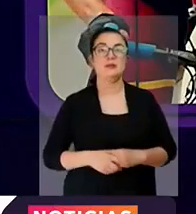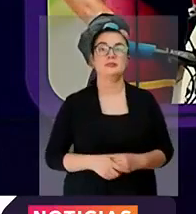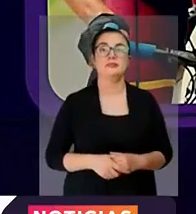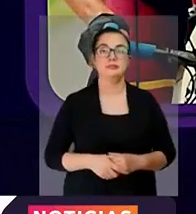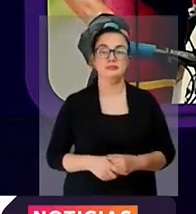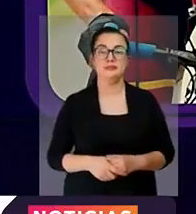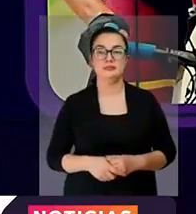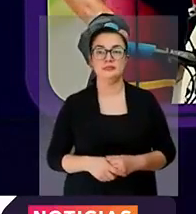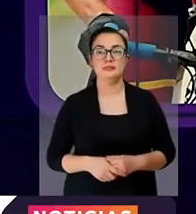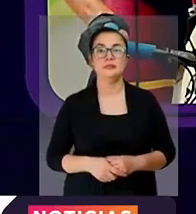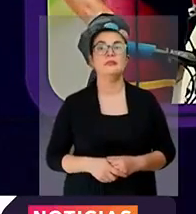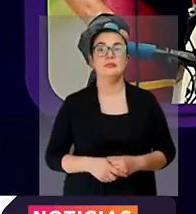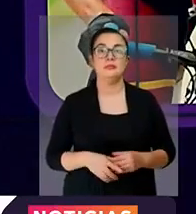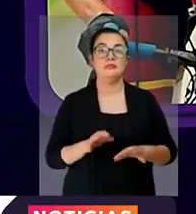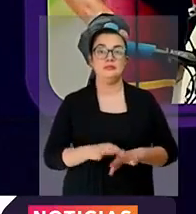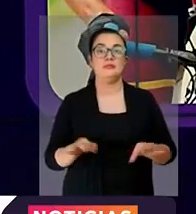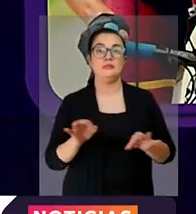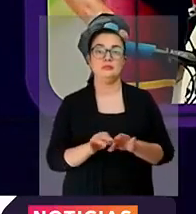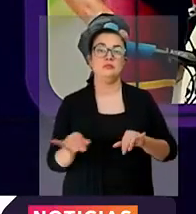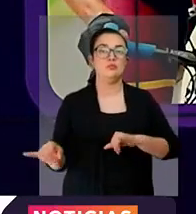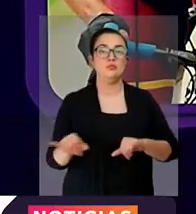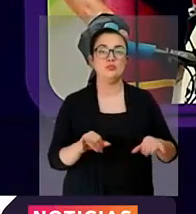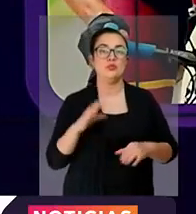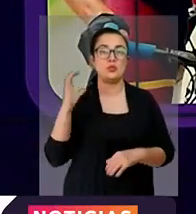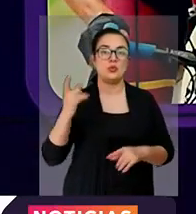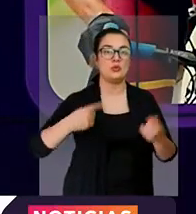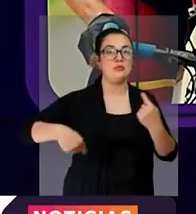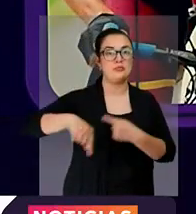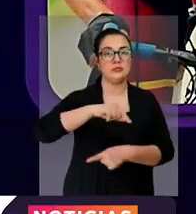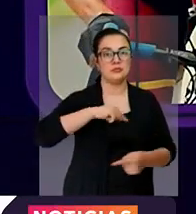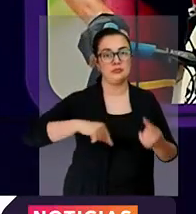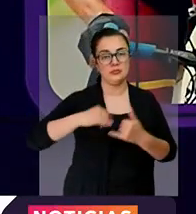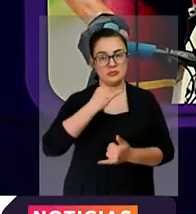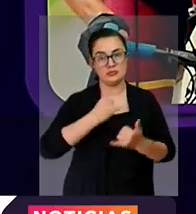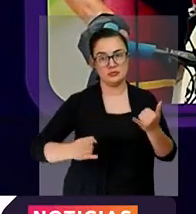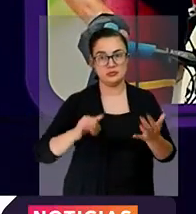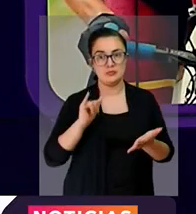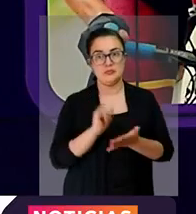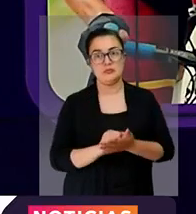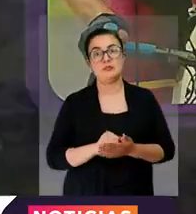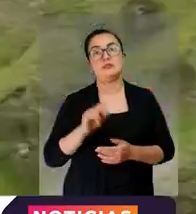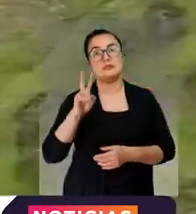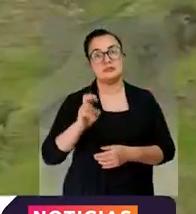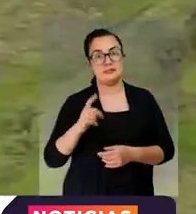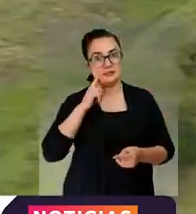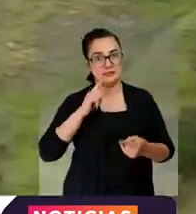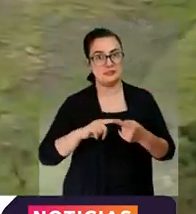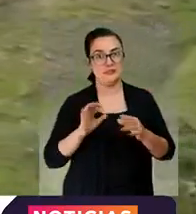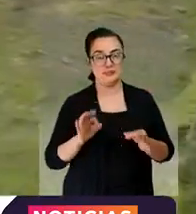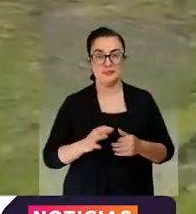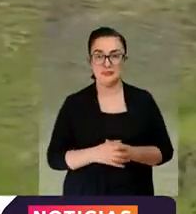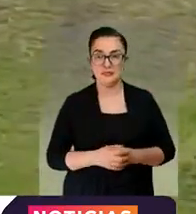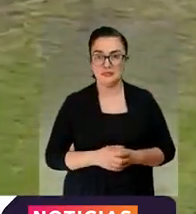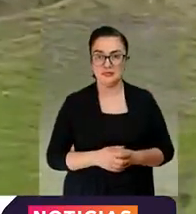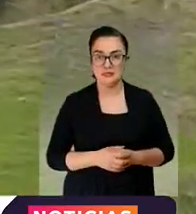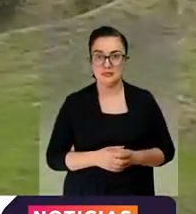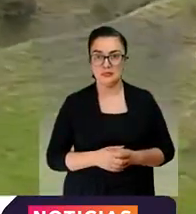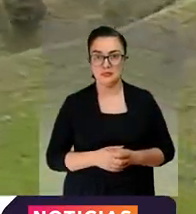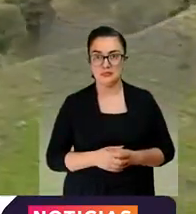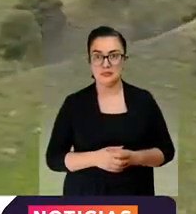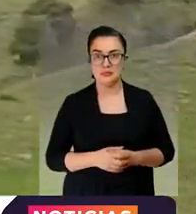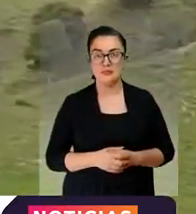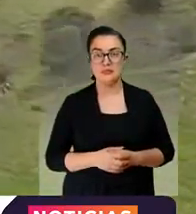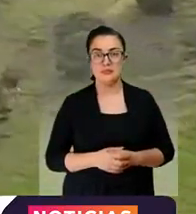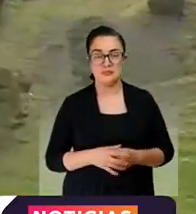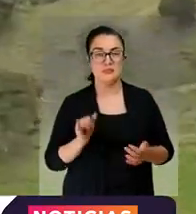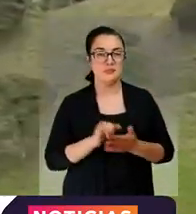Y es momento de hablar de la Vuelta a Colombia que va llegando a su final y que hoy tuvo la séptima etapa. La caravana entonces partió